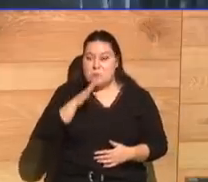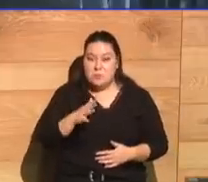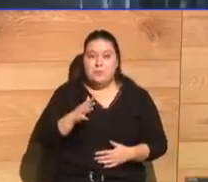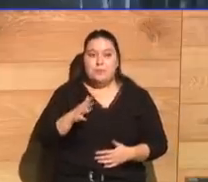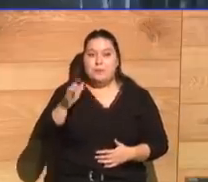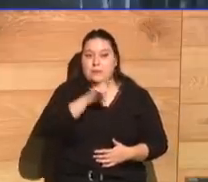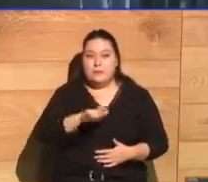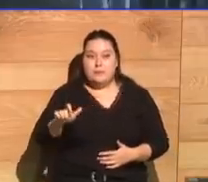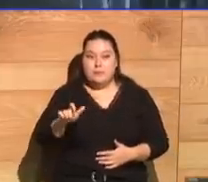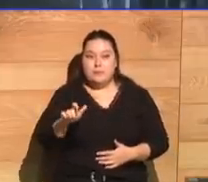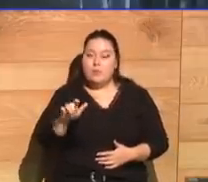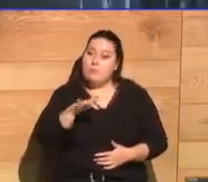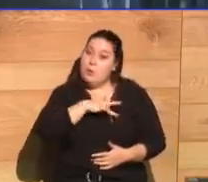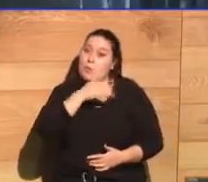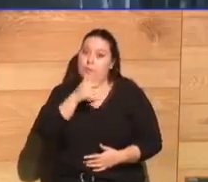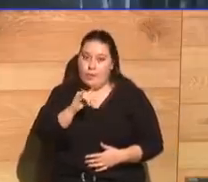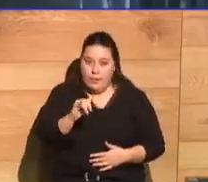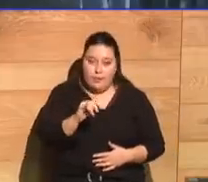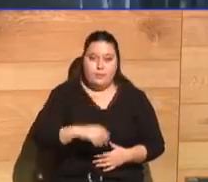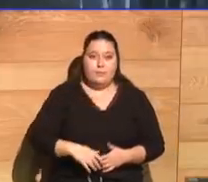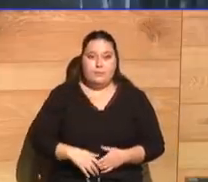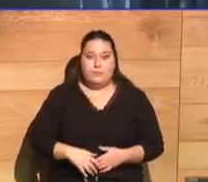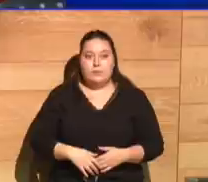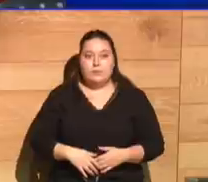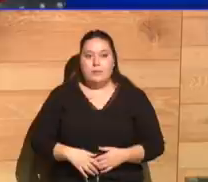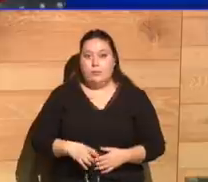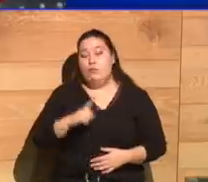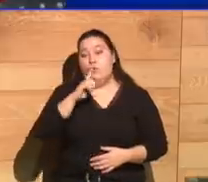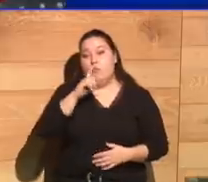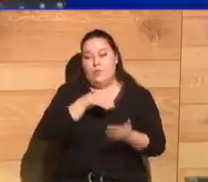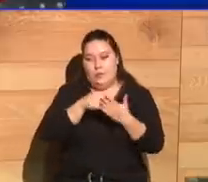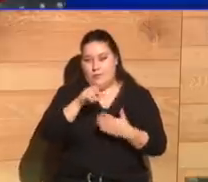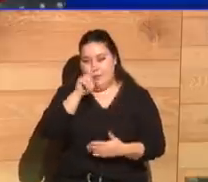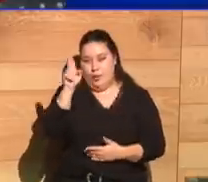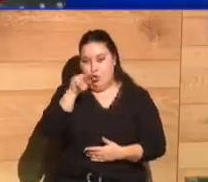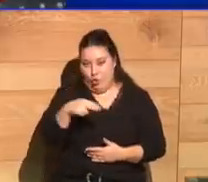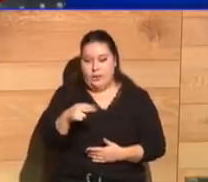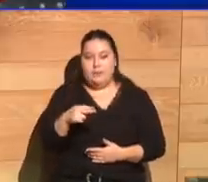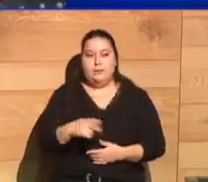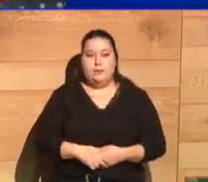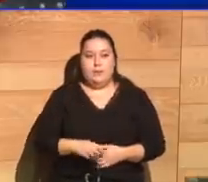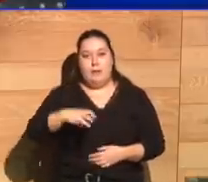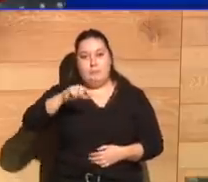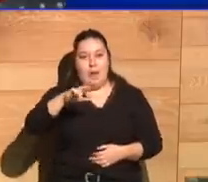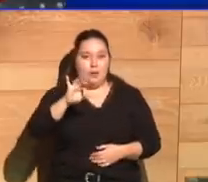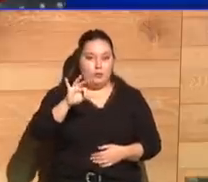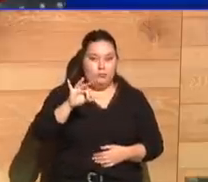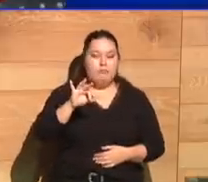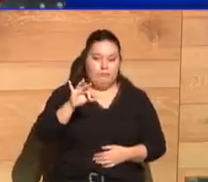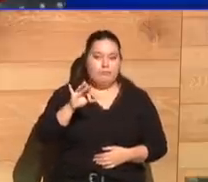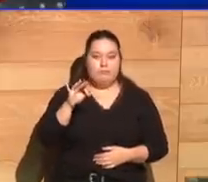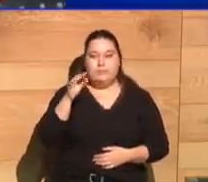personas, se produce un enamoramiento, sobre todo cuando le dicen que le van a pagar $1,000,000, y Mario Puzo, al que le gustaba, es de la